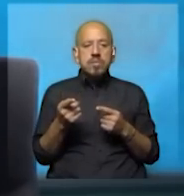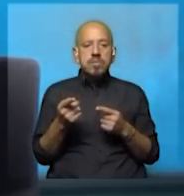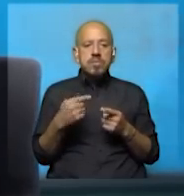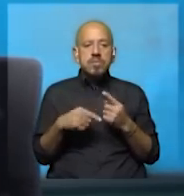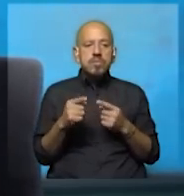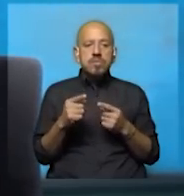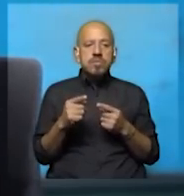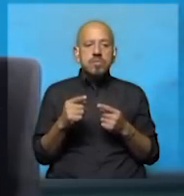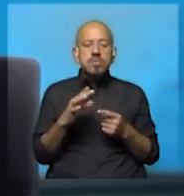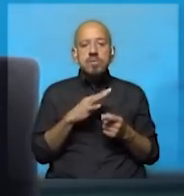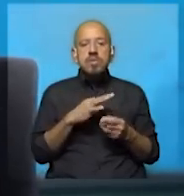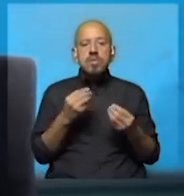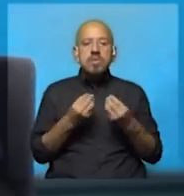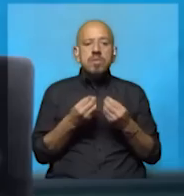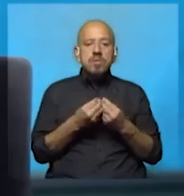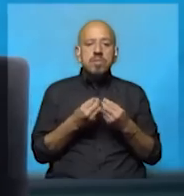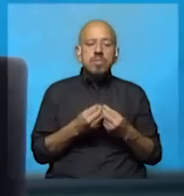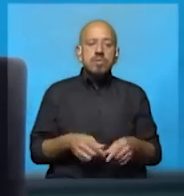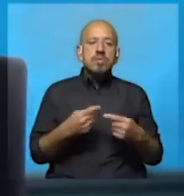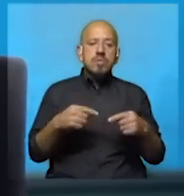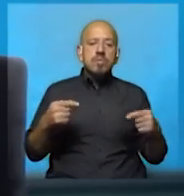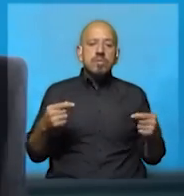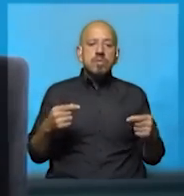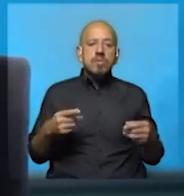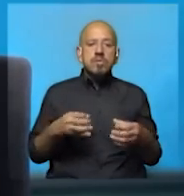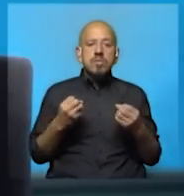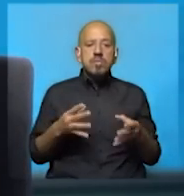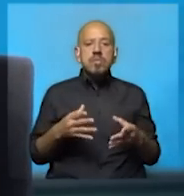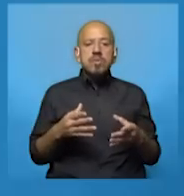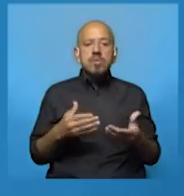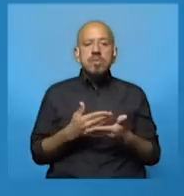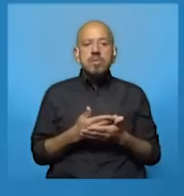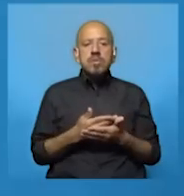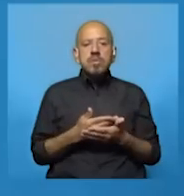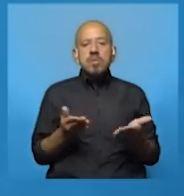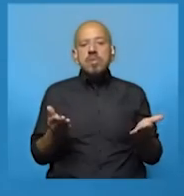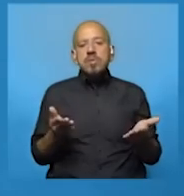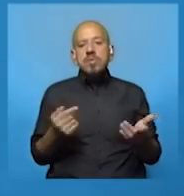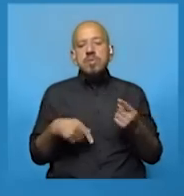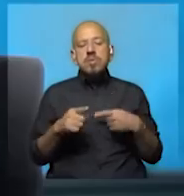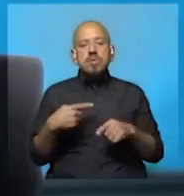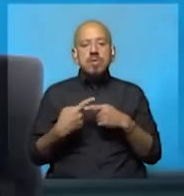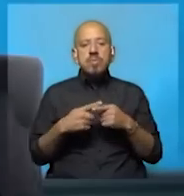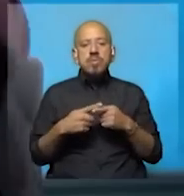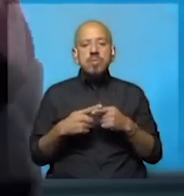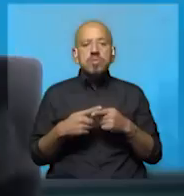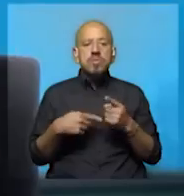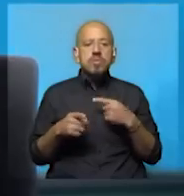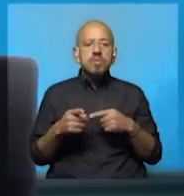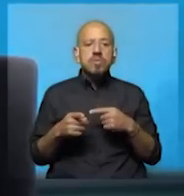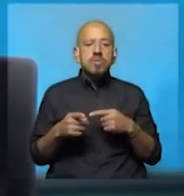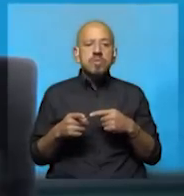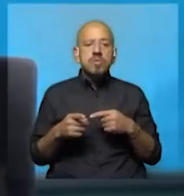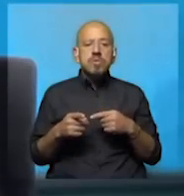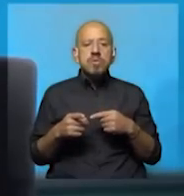comparación de que hay un montón de delitos que se puede llevar a comprar y analizar la duración de las penas porque en el fondo estamos hablando de la duración de las penas esa discusión que incluso se debería dar en